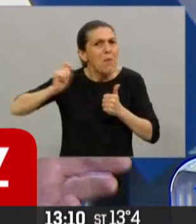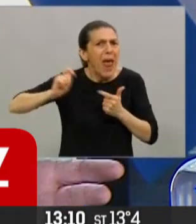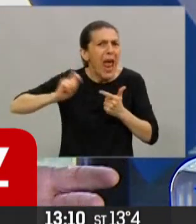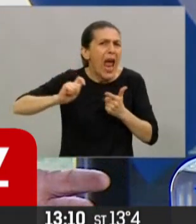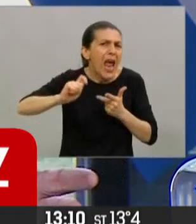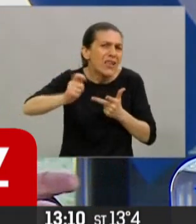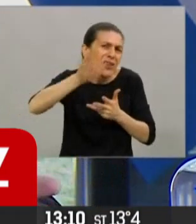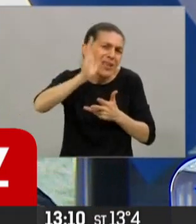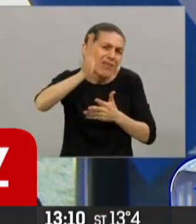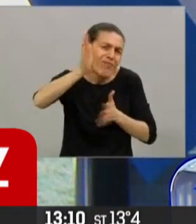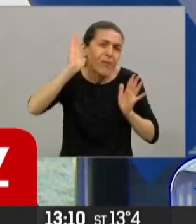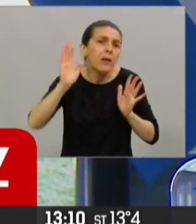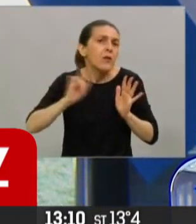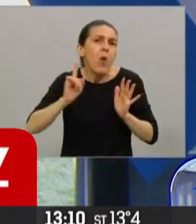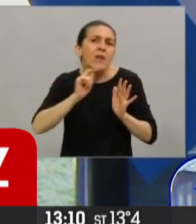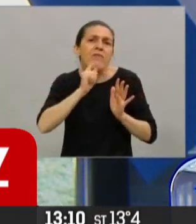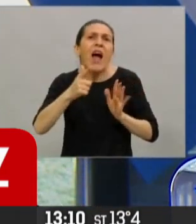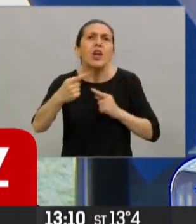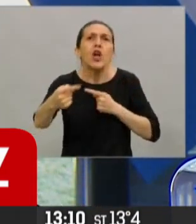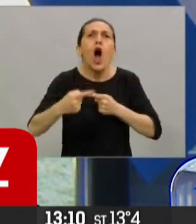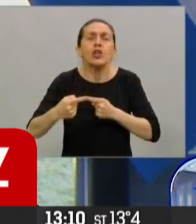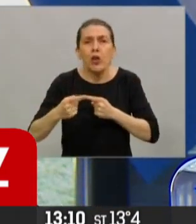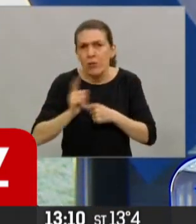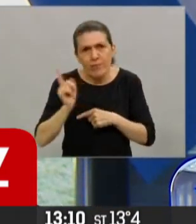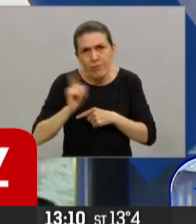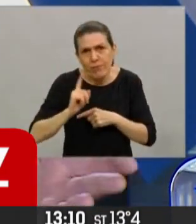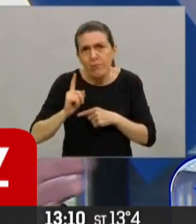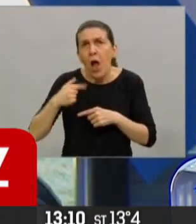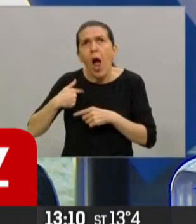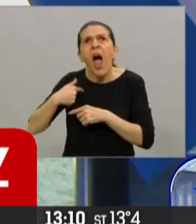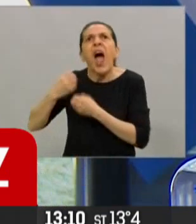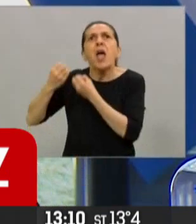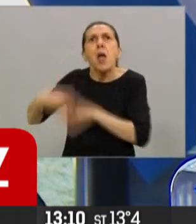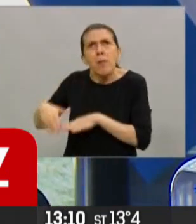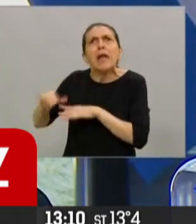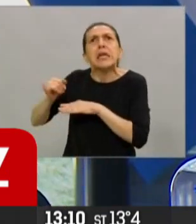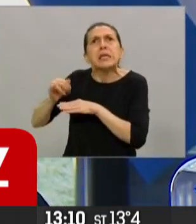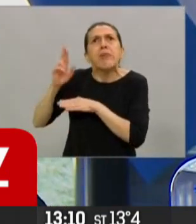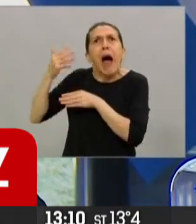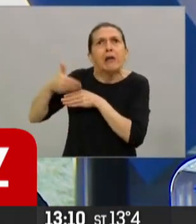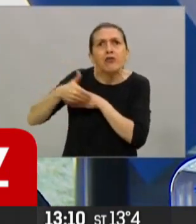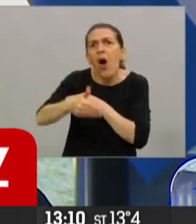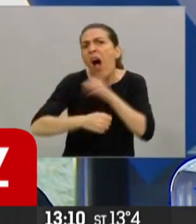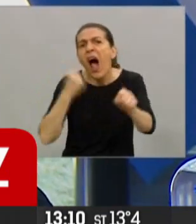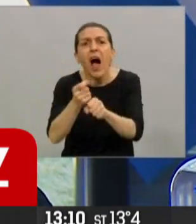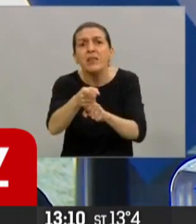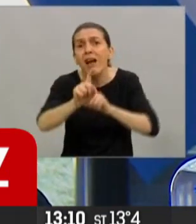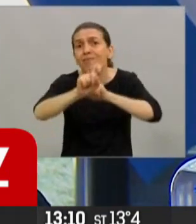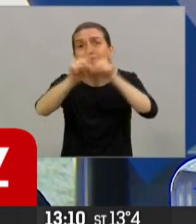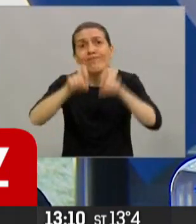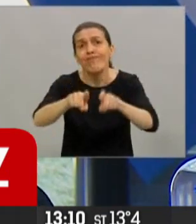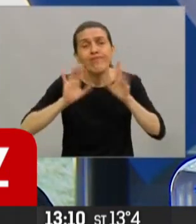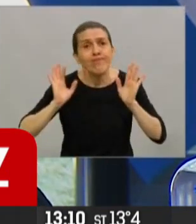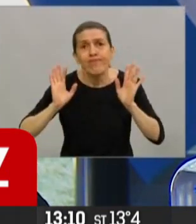no es simple, que sabemos cuándo empezó pero no sabemos cuándo termina, que sabemos